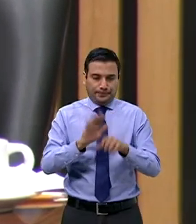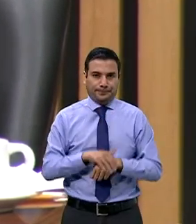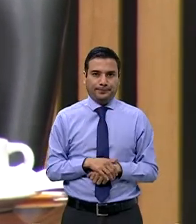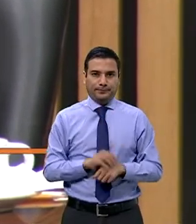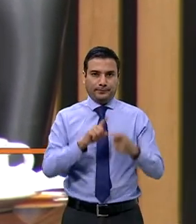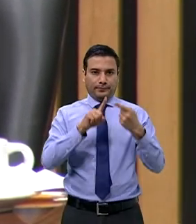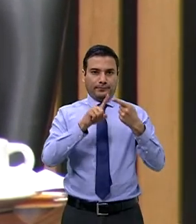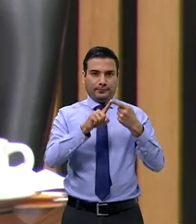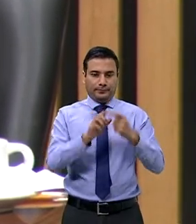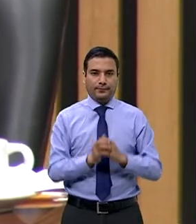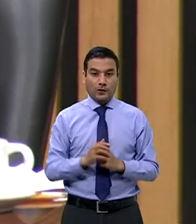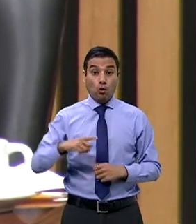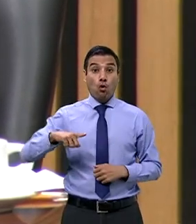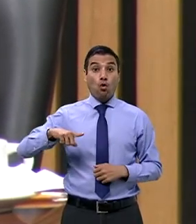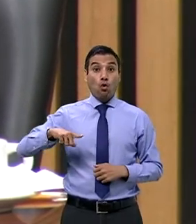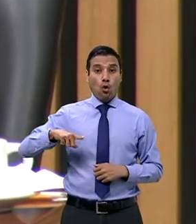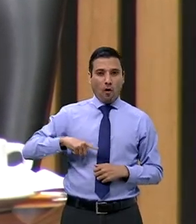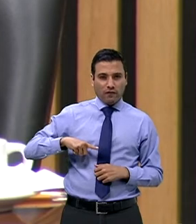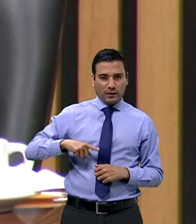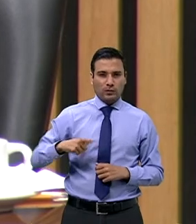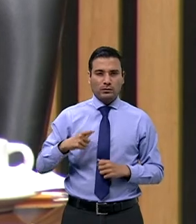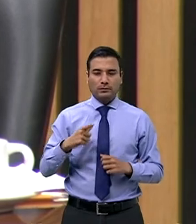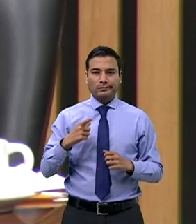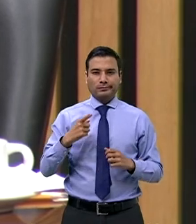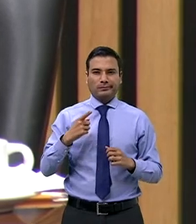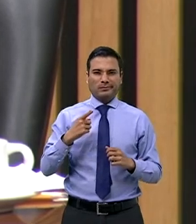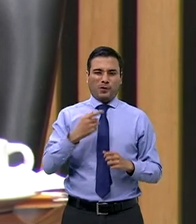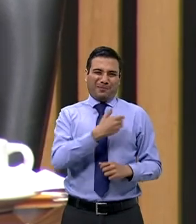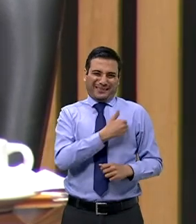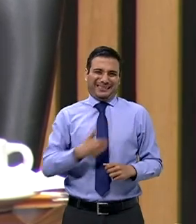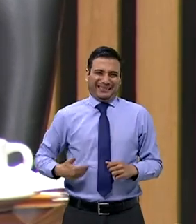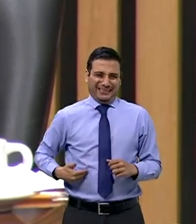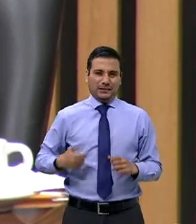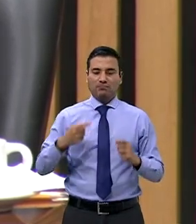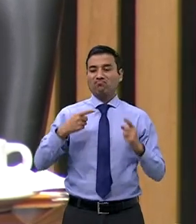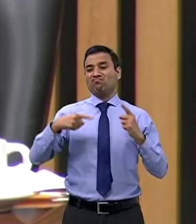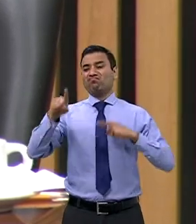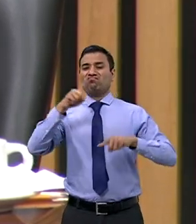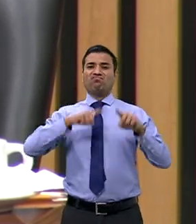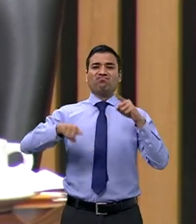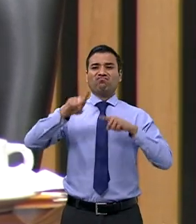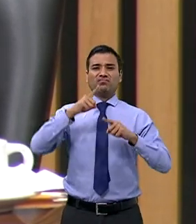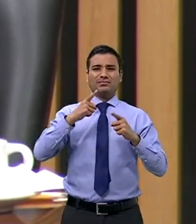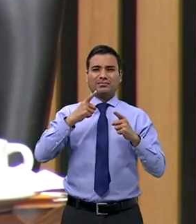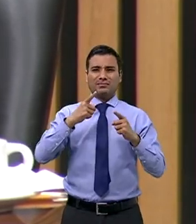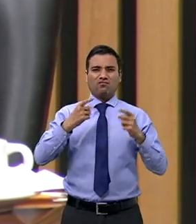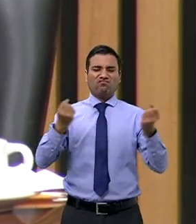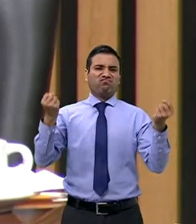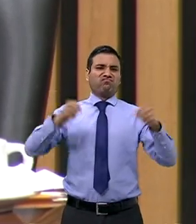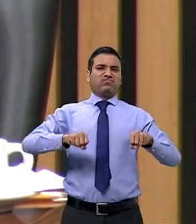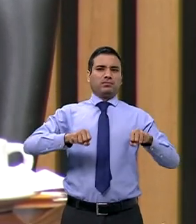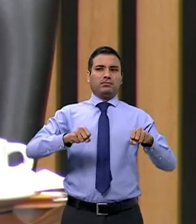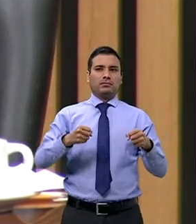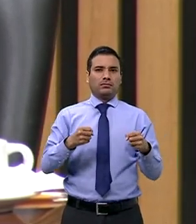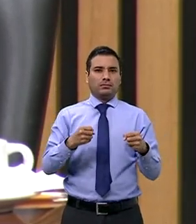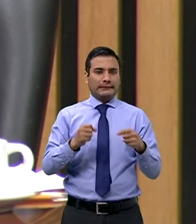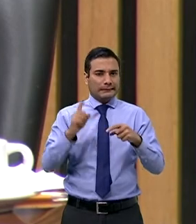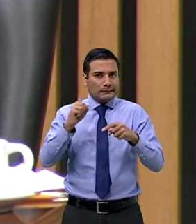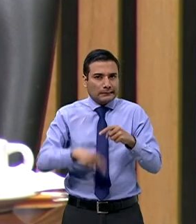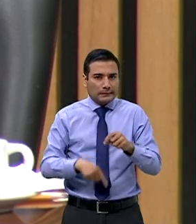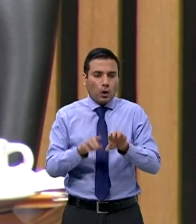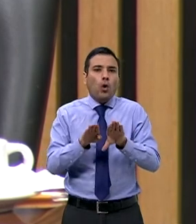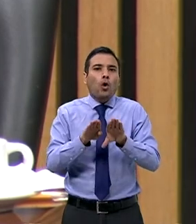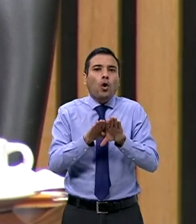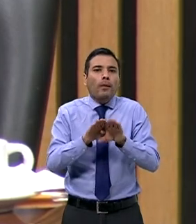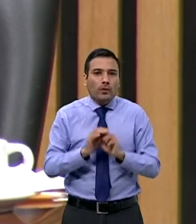autoritario y caprichoso desde el ejecutivo segundo cómo dejar de ser una mayoría